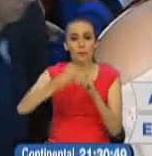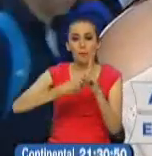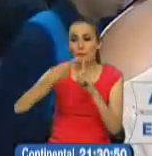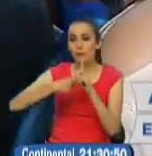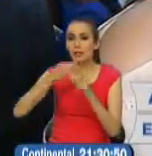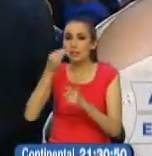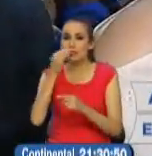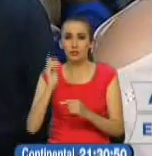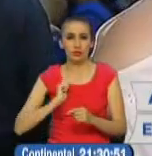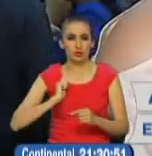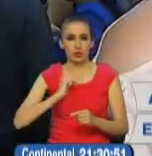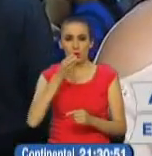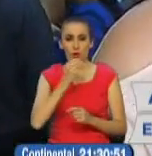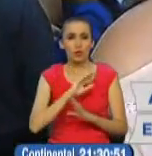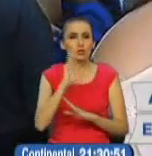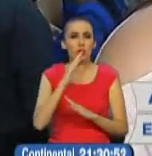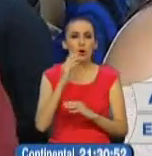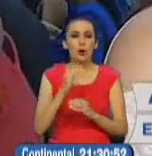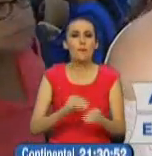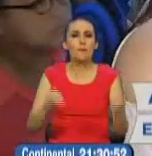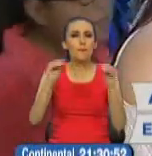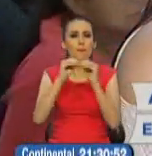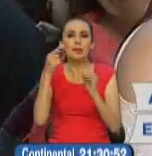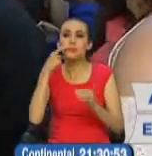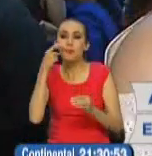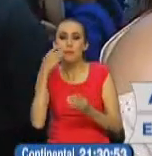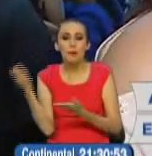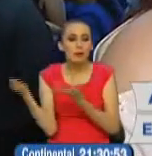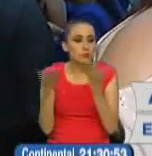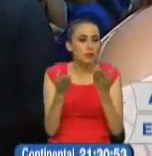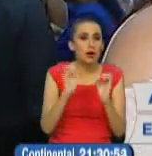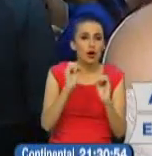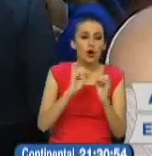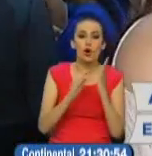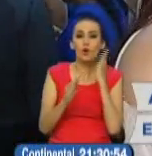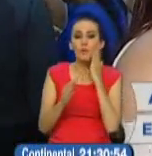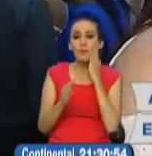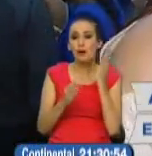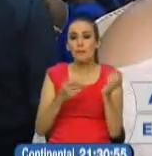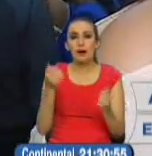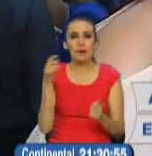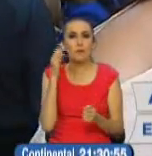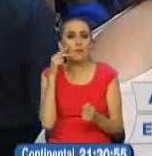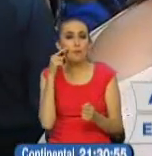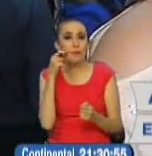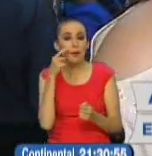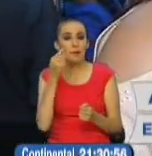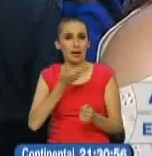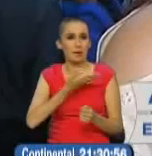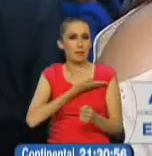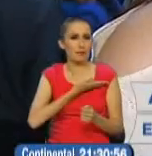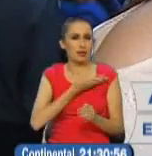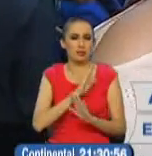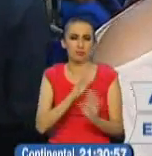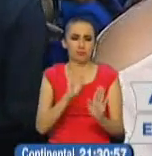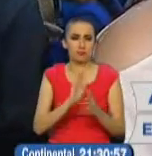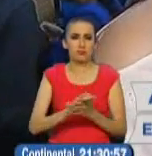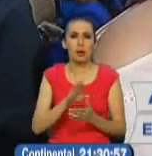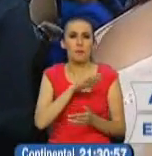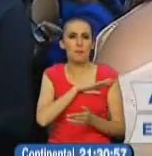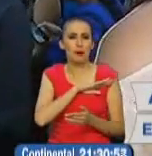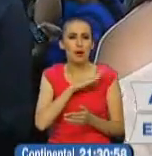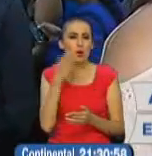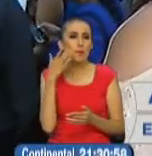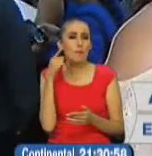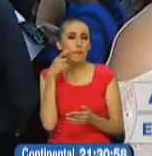igualitaria, ya no es tanto solo para el padre o que el malo de la película y todo eso, no, más que nada se basa